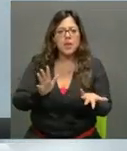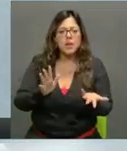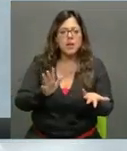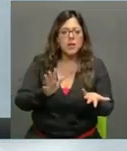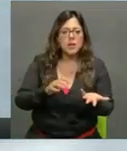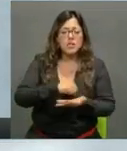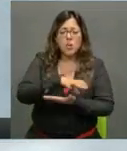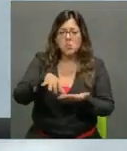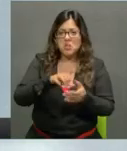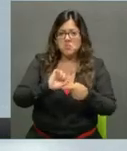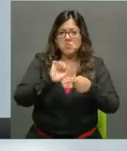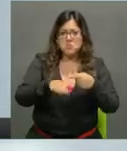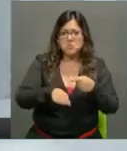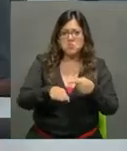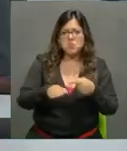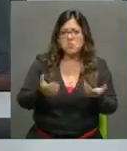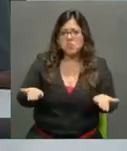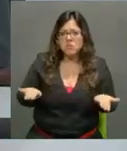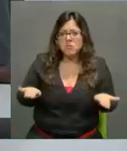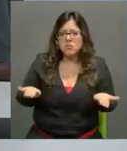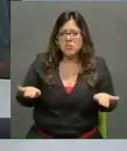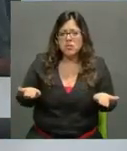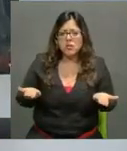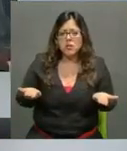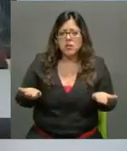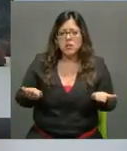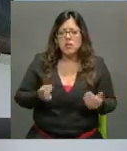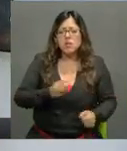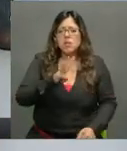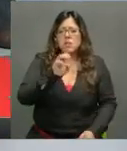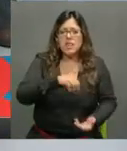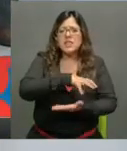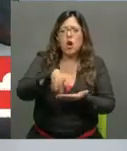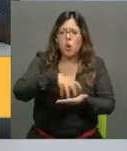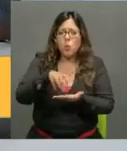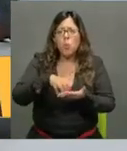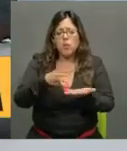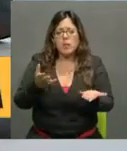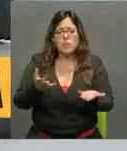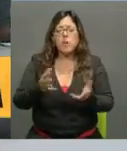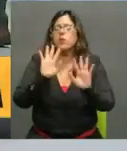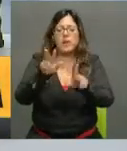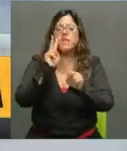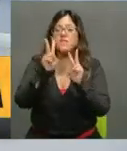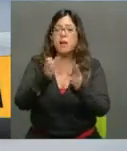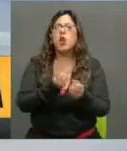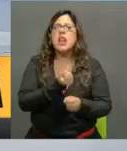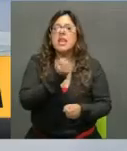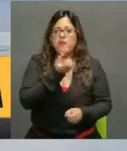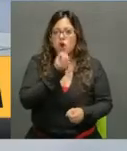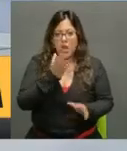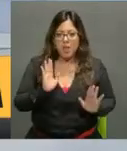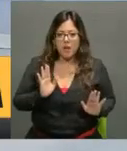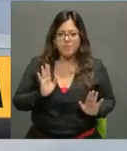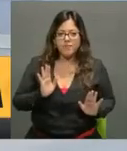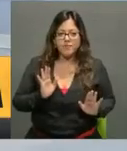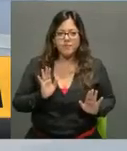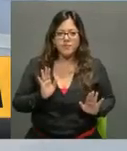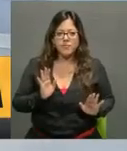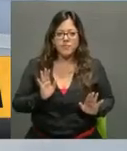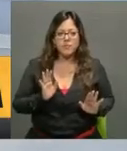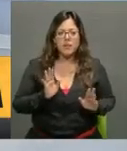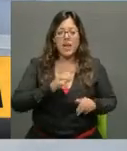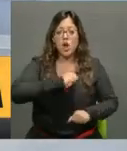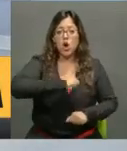¿Ganó la prueba? Cinco en la región. O sea, hubo 30 comunas donde perdió el rechazo. La Florida, para seguir con el mismo ejemplo. La Florida, entonces, le encuentra